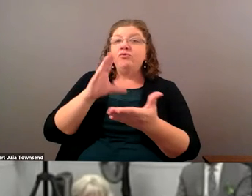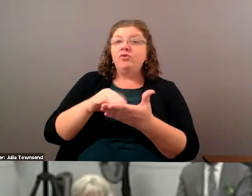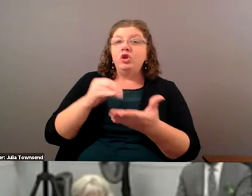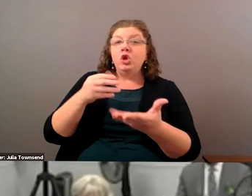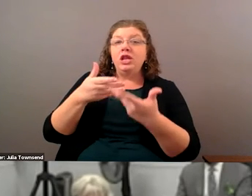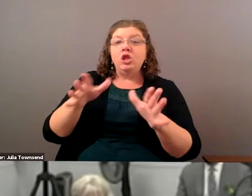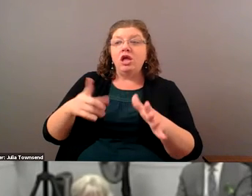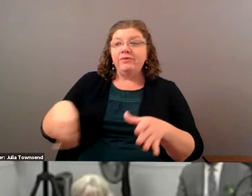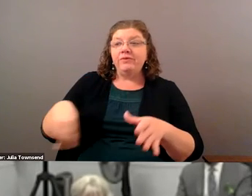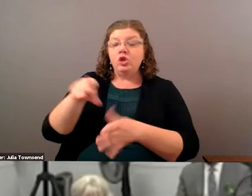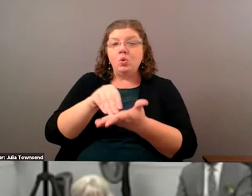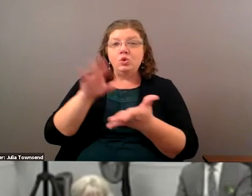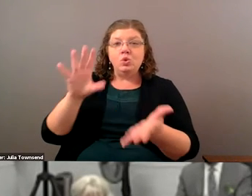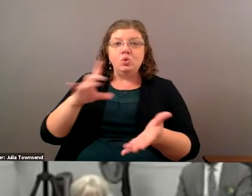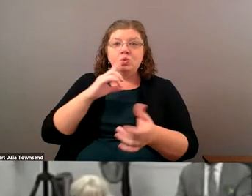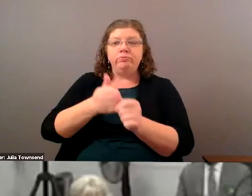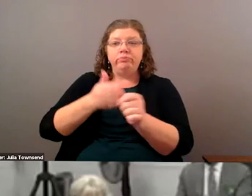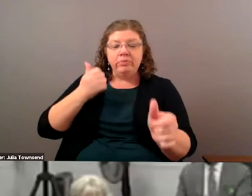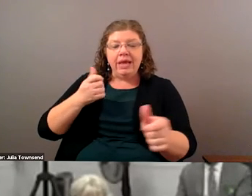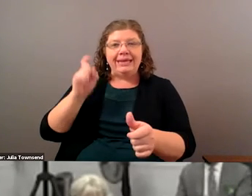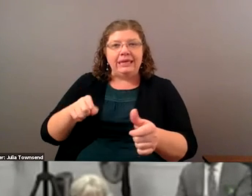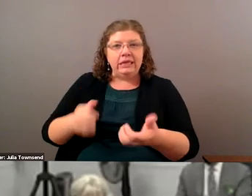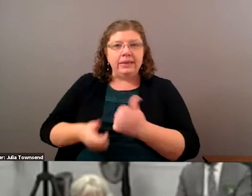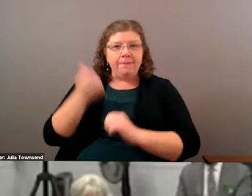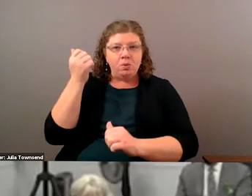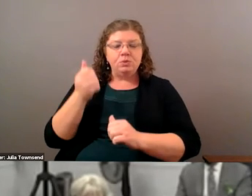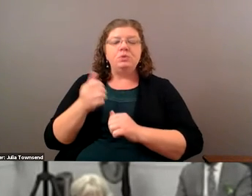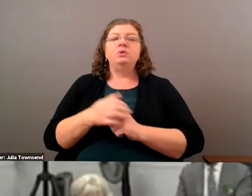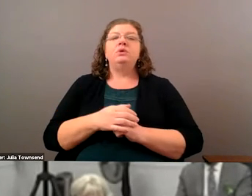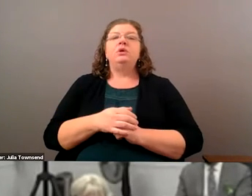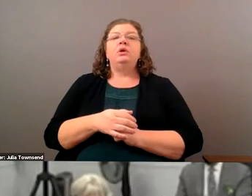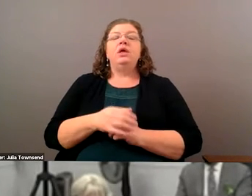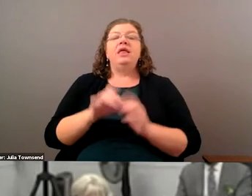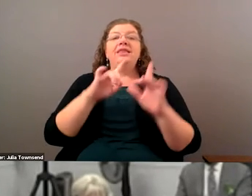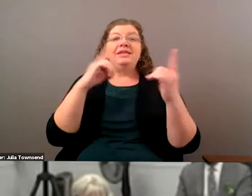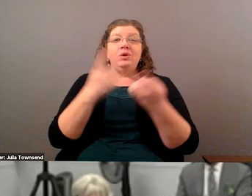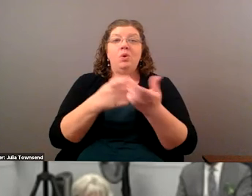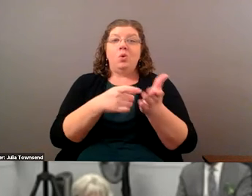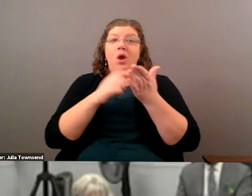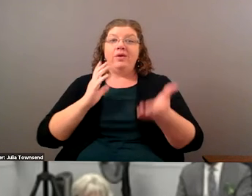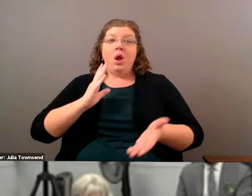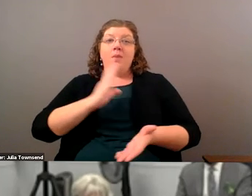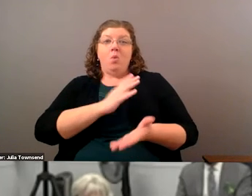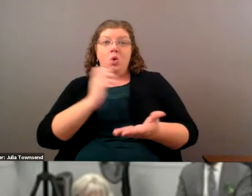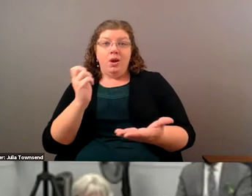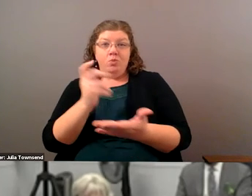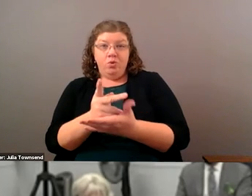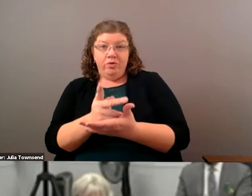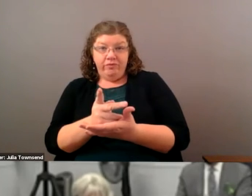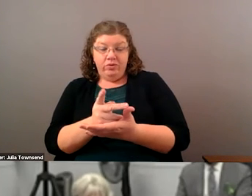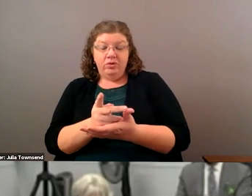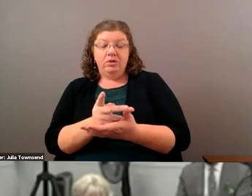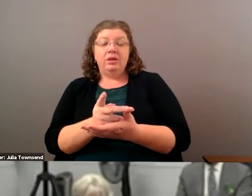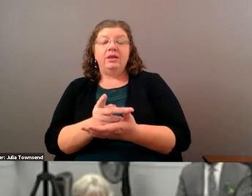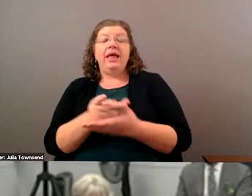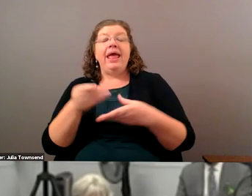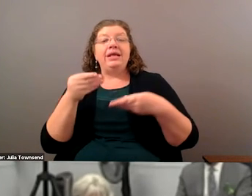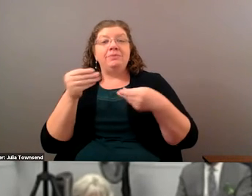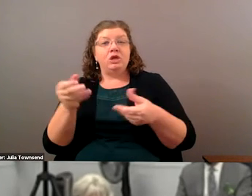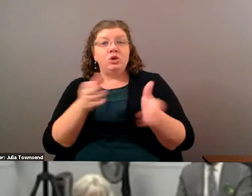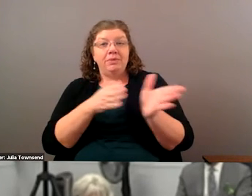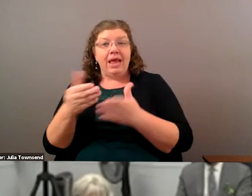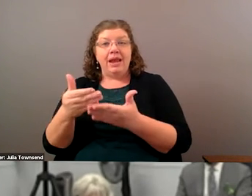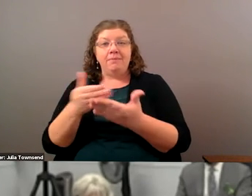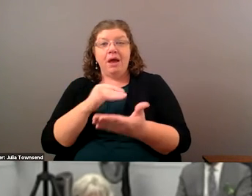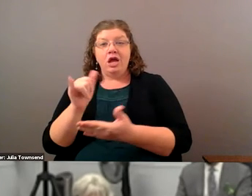distrito necesita tener aprobación del Consejo para este plan de egresos para el 1 de junio del 2021 y